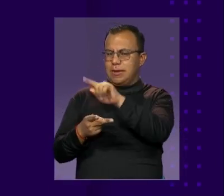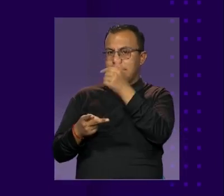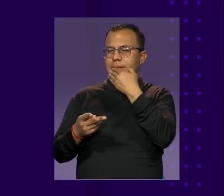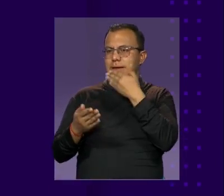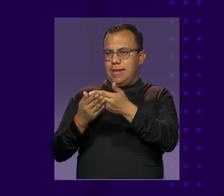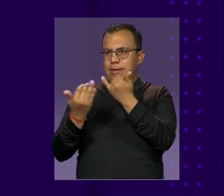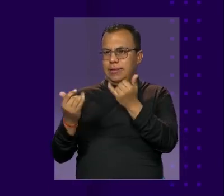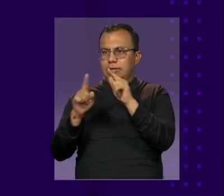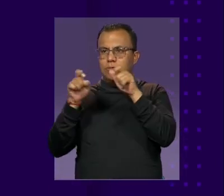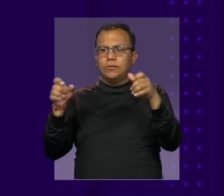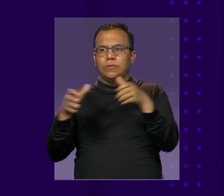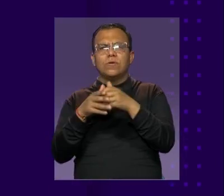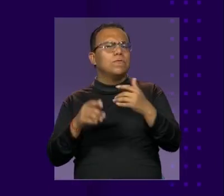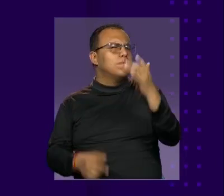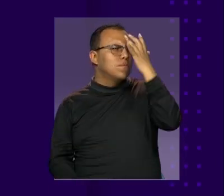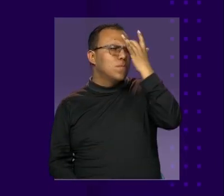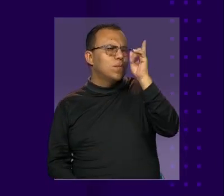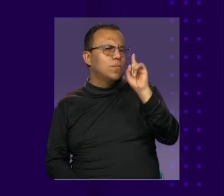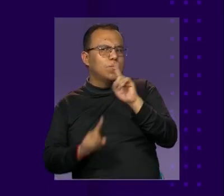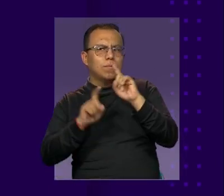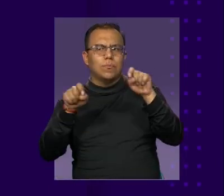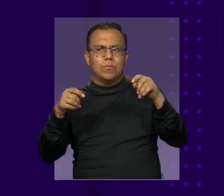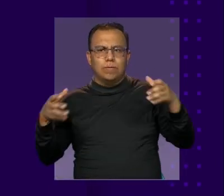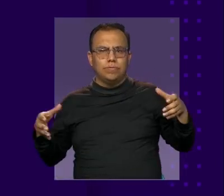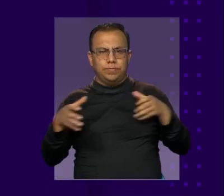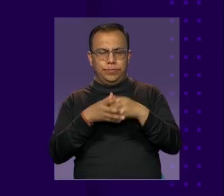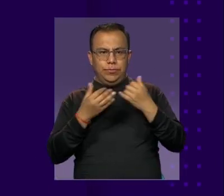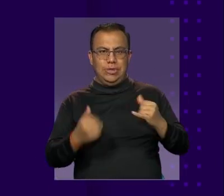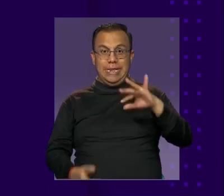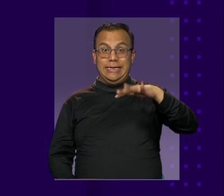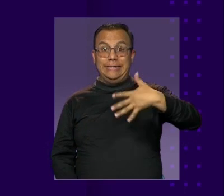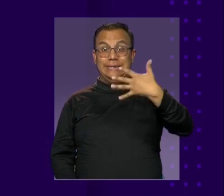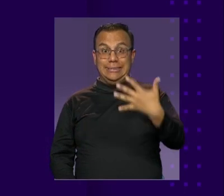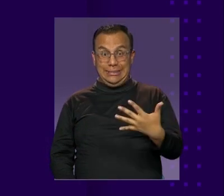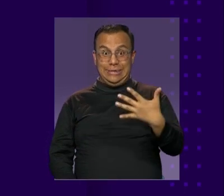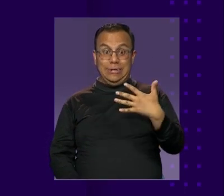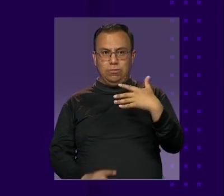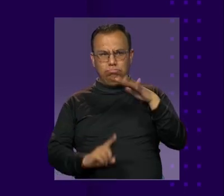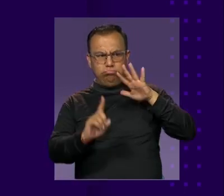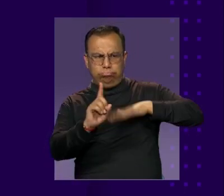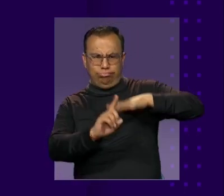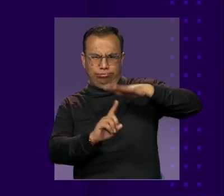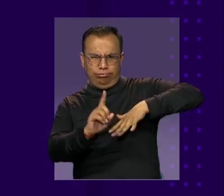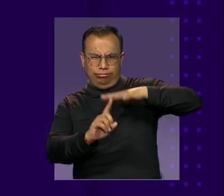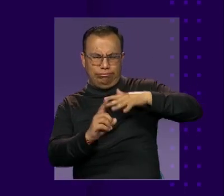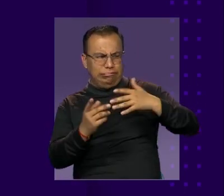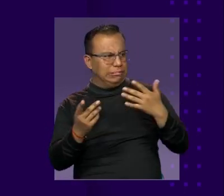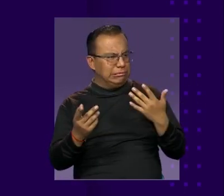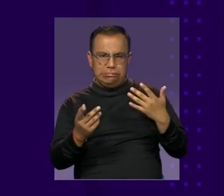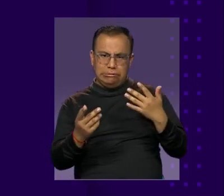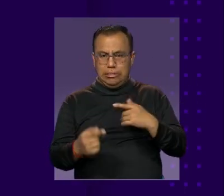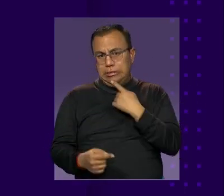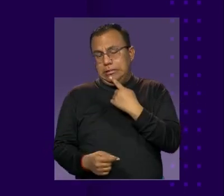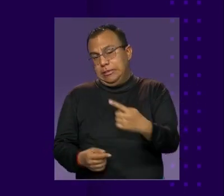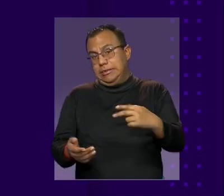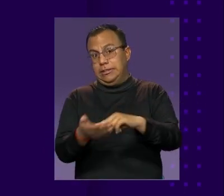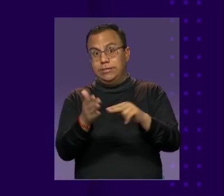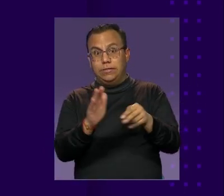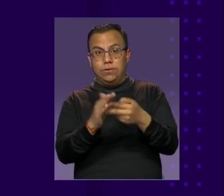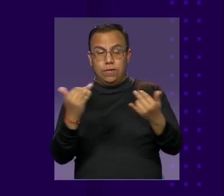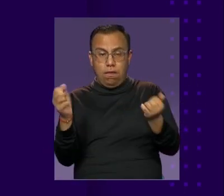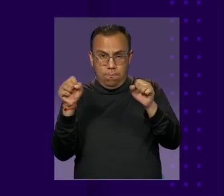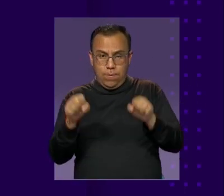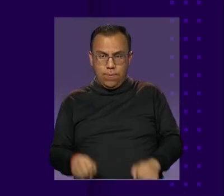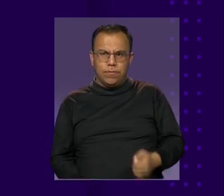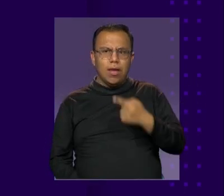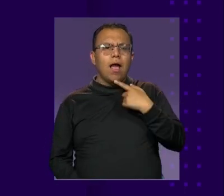lo que usted hablaba. ¿Por qué podrían demorarse tanto estos 5 meses en esa elección? Usted indicaba que no decidir puede ser incluso una elección, y